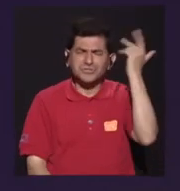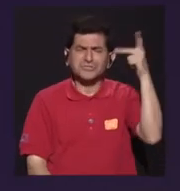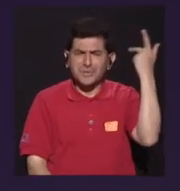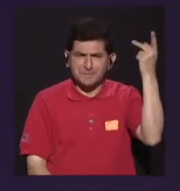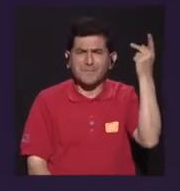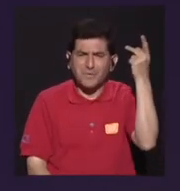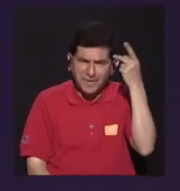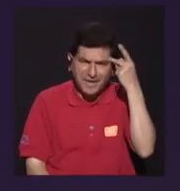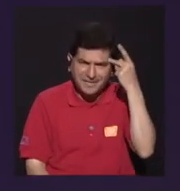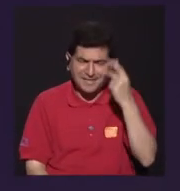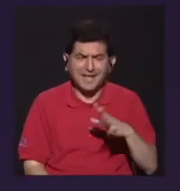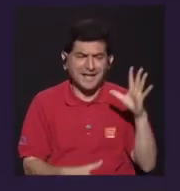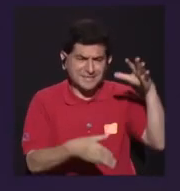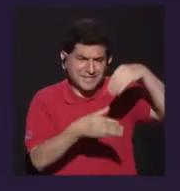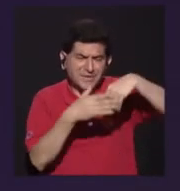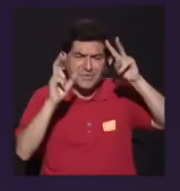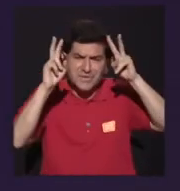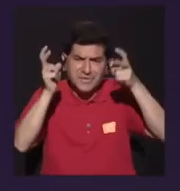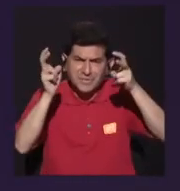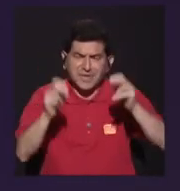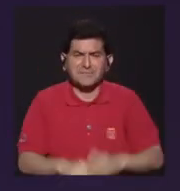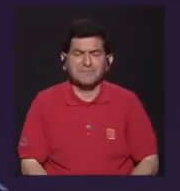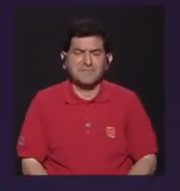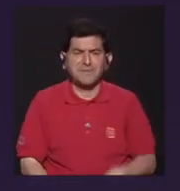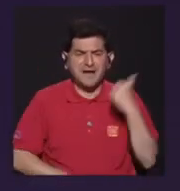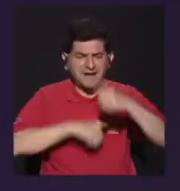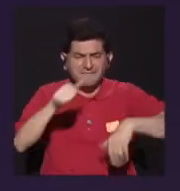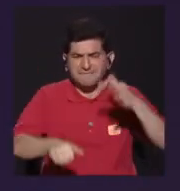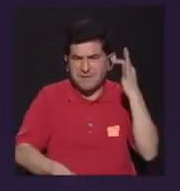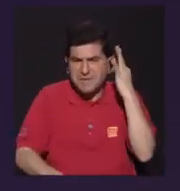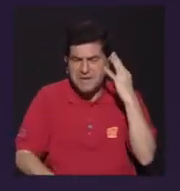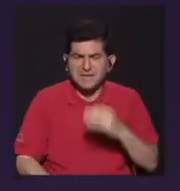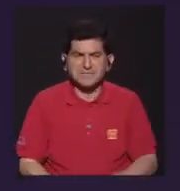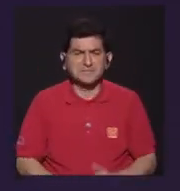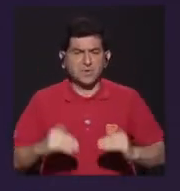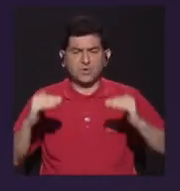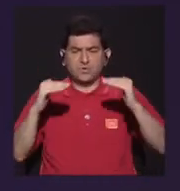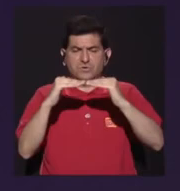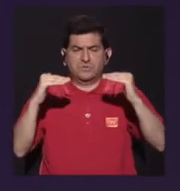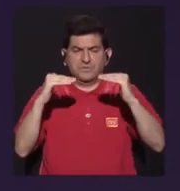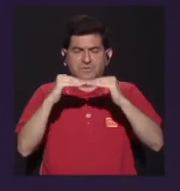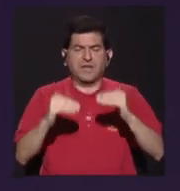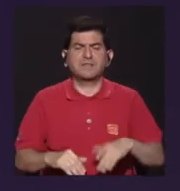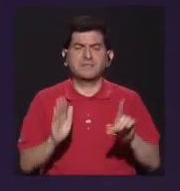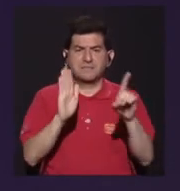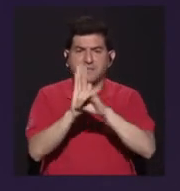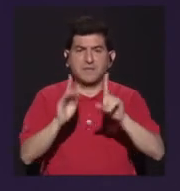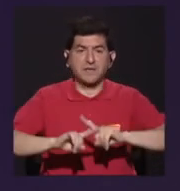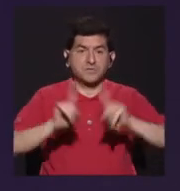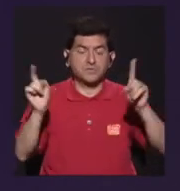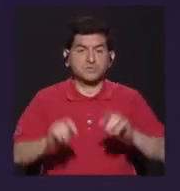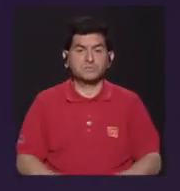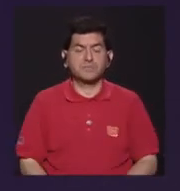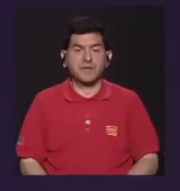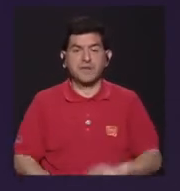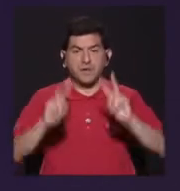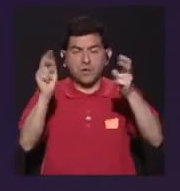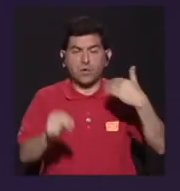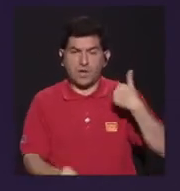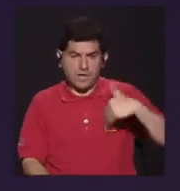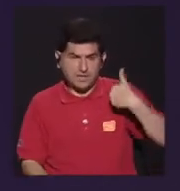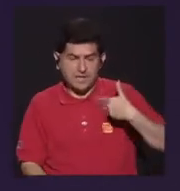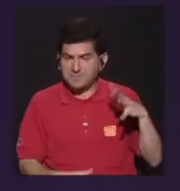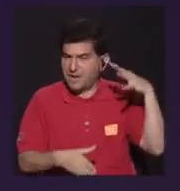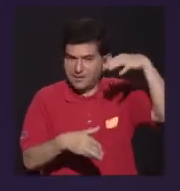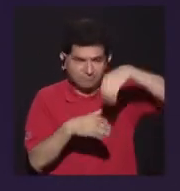políticas, ¿verdad?, han incluido el tema de feminismo, de levantar, de equilibrar derechos. Sin embargo, el tema de masculinidad aún no